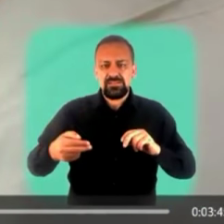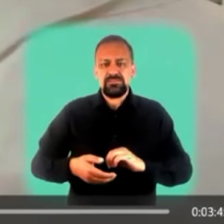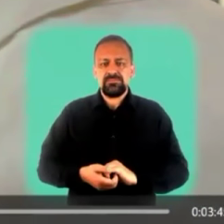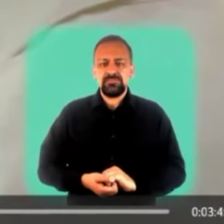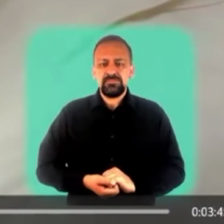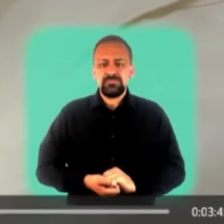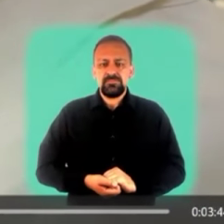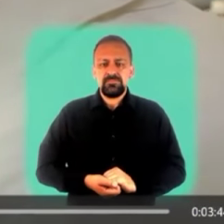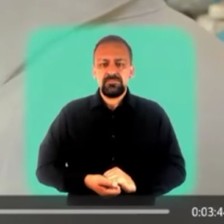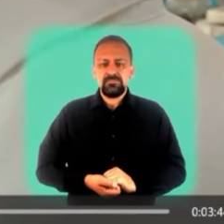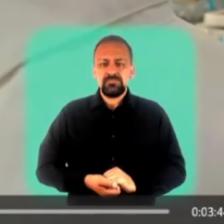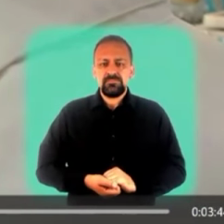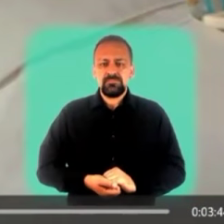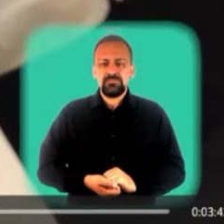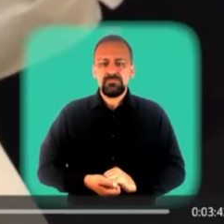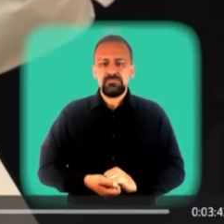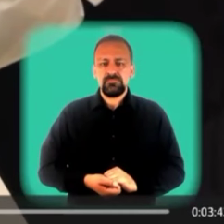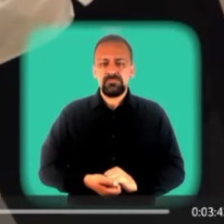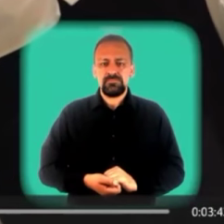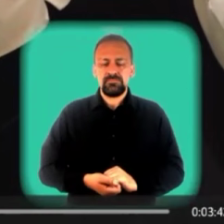en el sistema público.